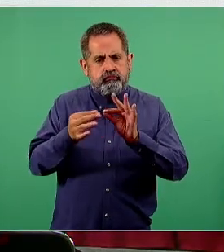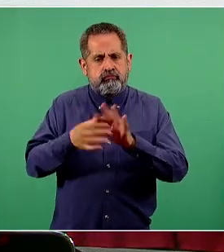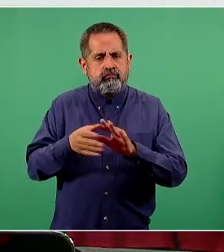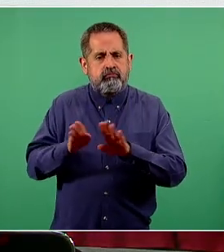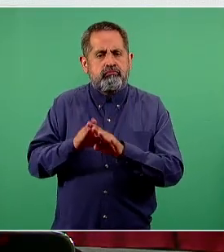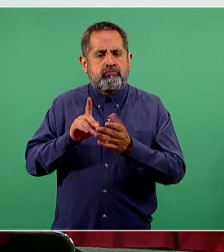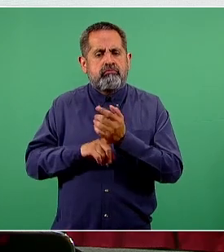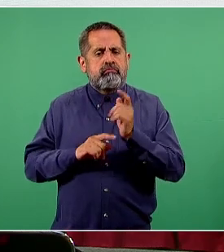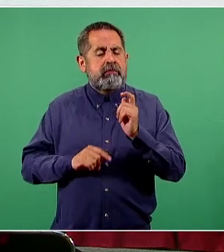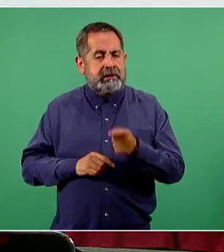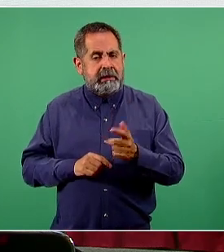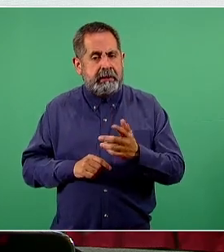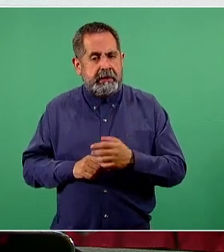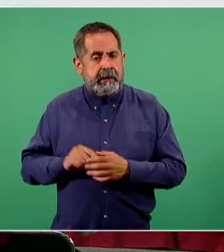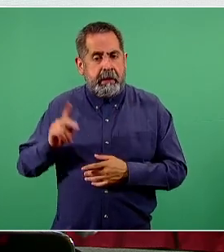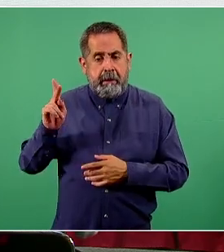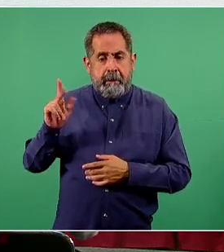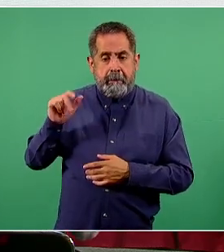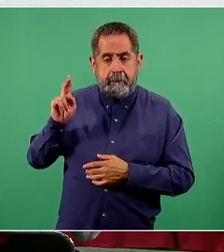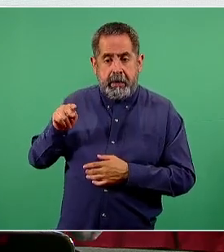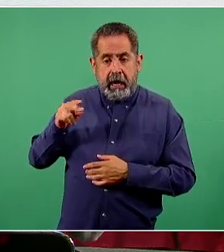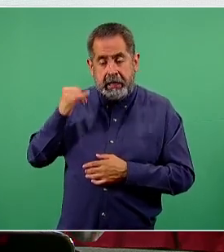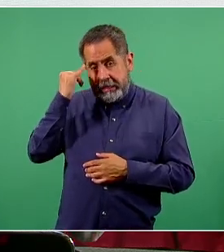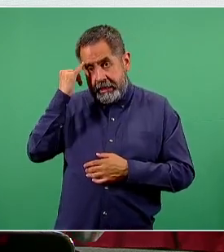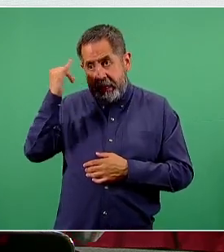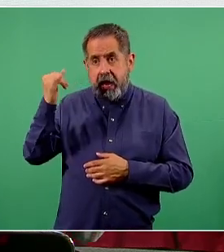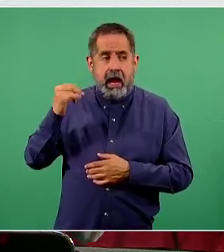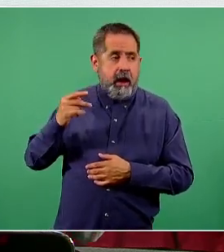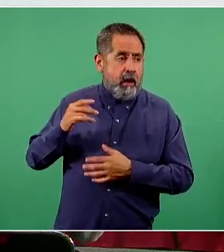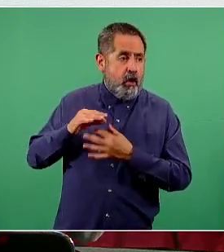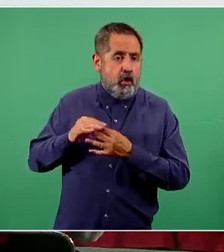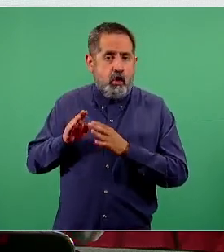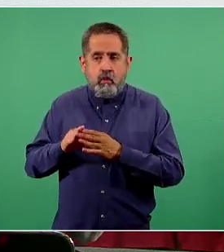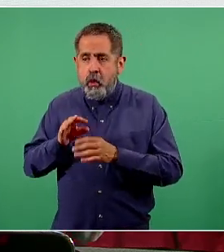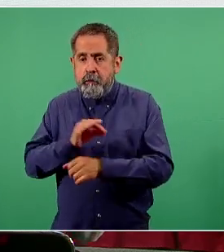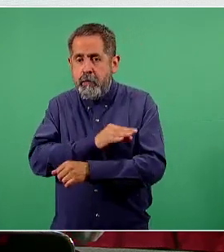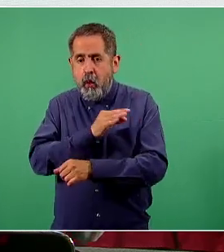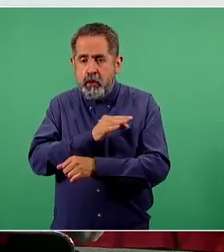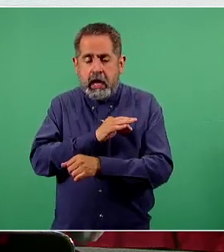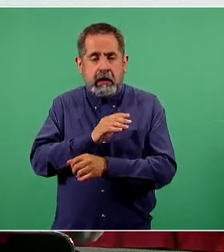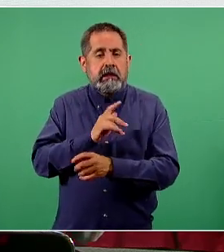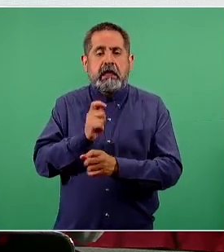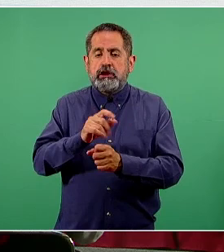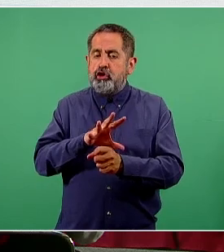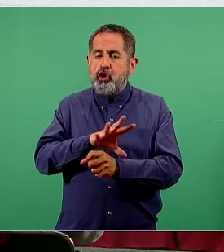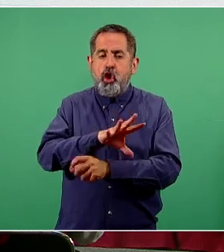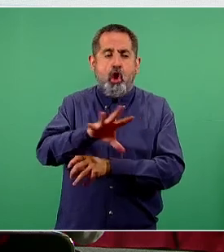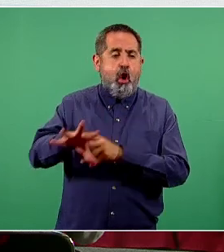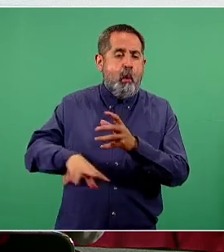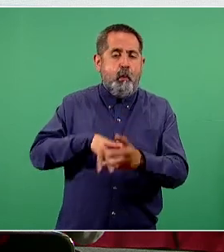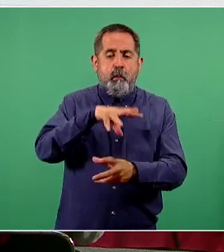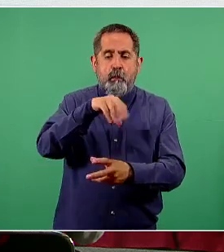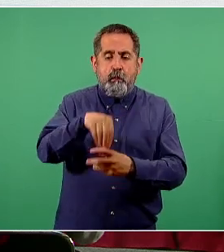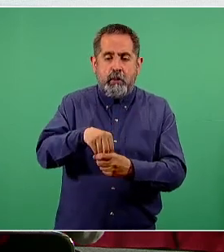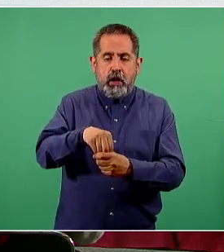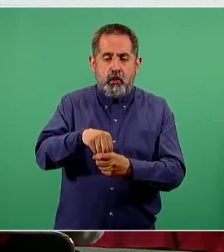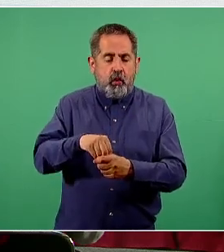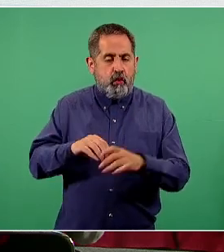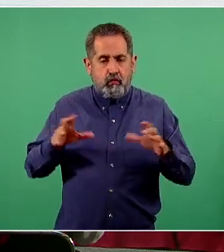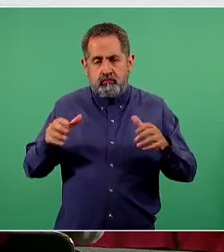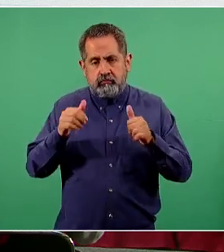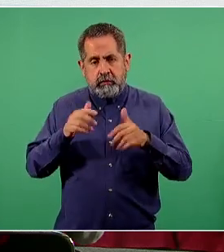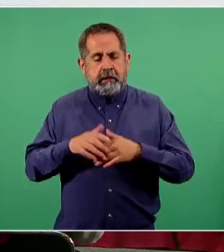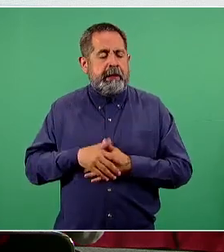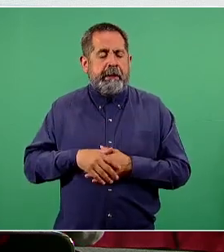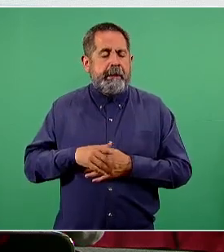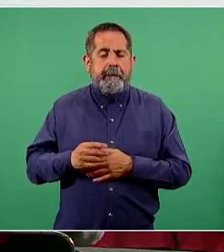la estrategia operativa de la política de vacunación es incluyente. ¿A qué nos referimos?